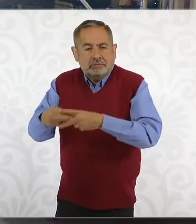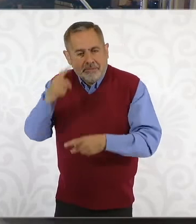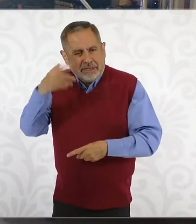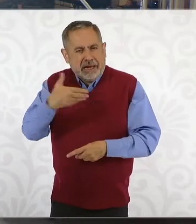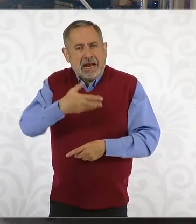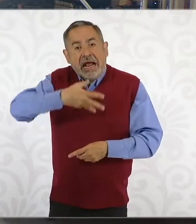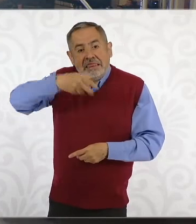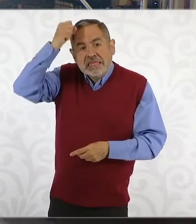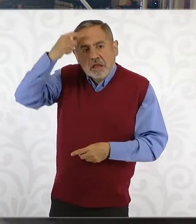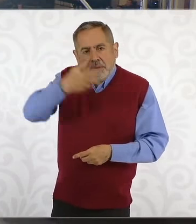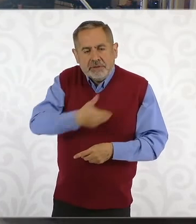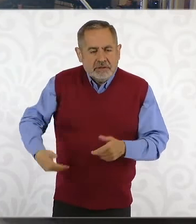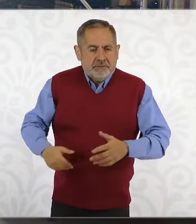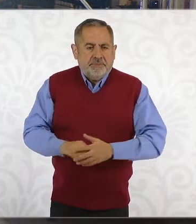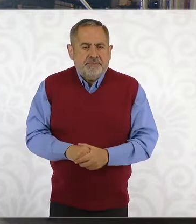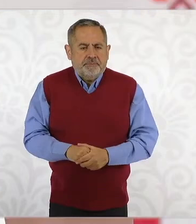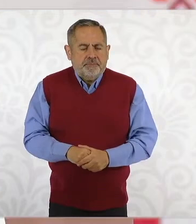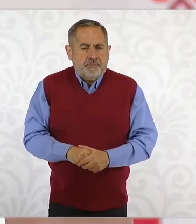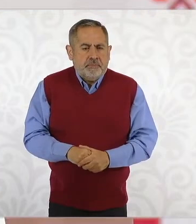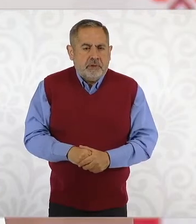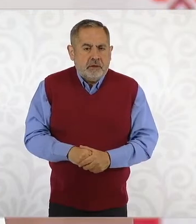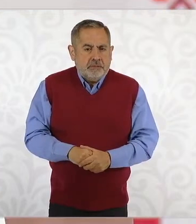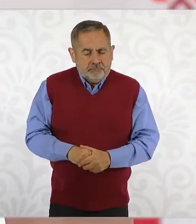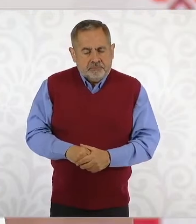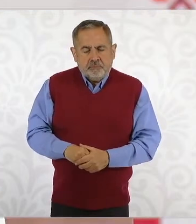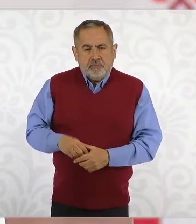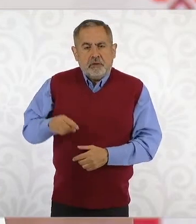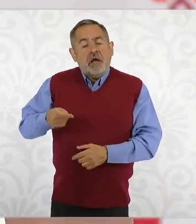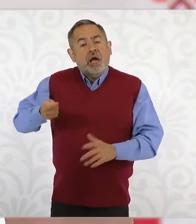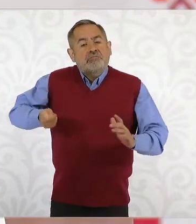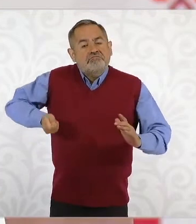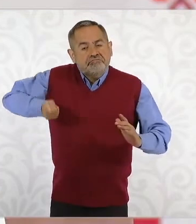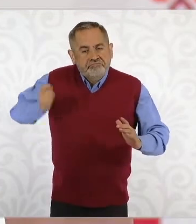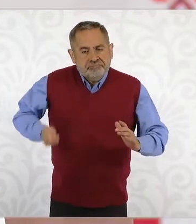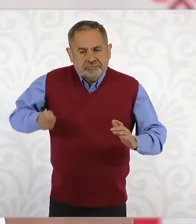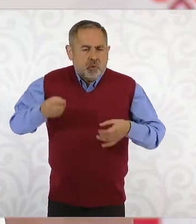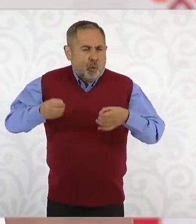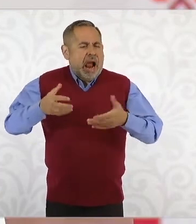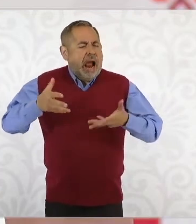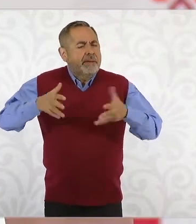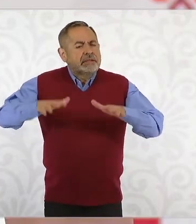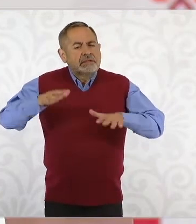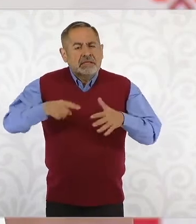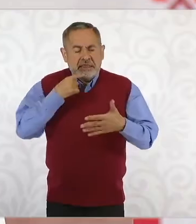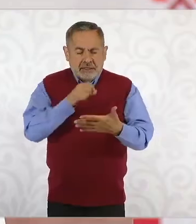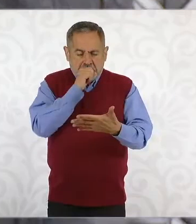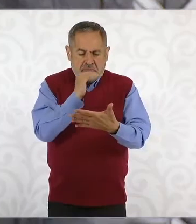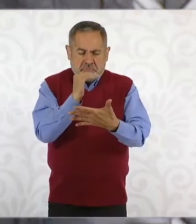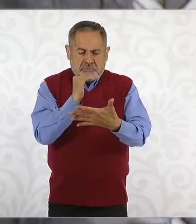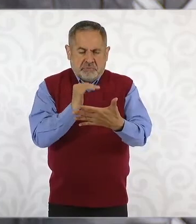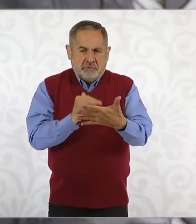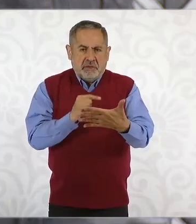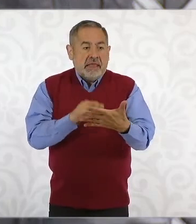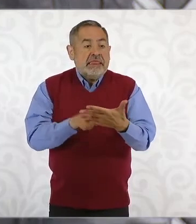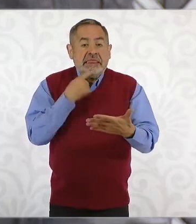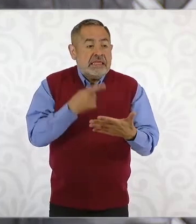¿Una sentencia en firme? Las sentencias a veces establecen la suspensión